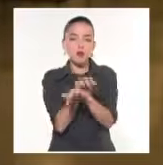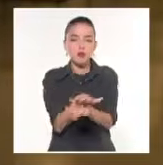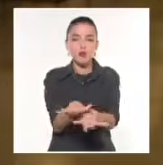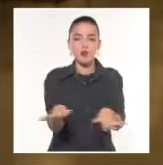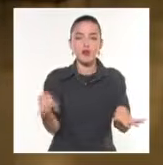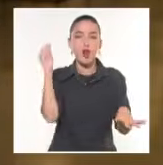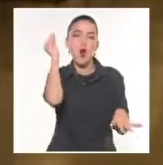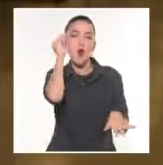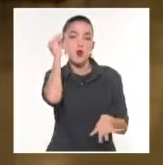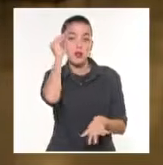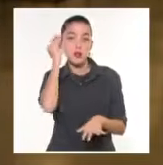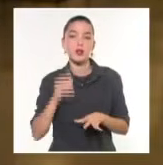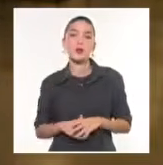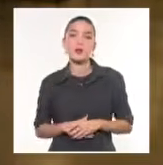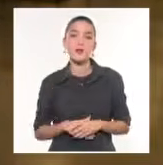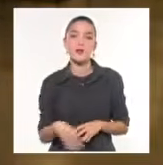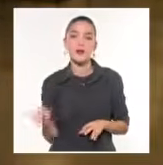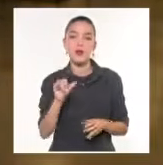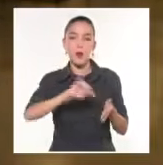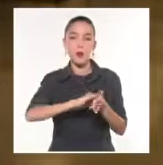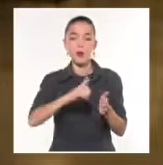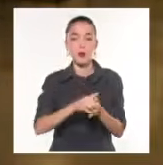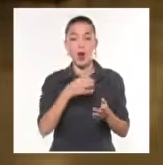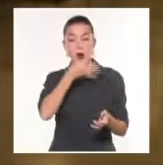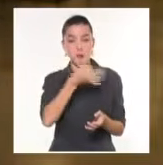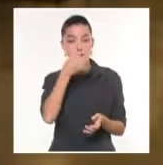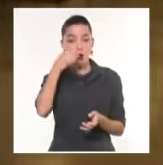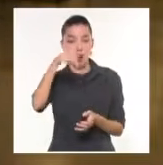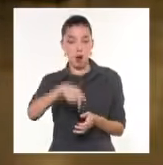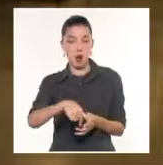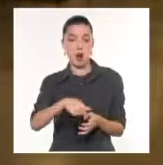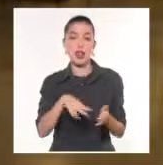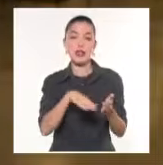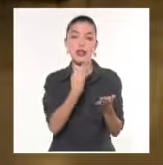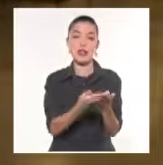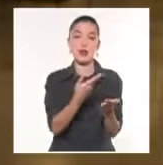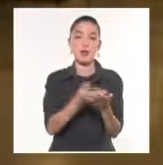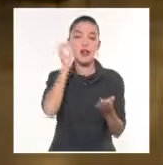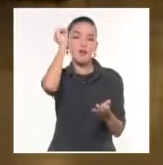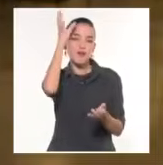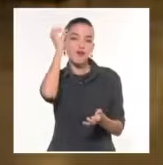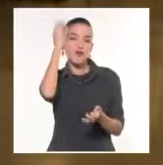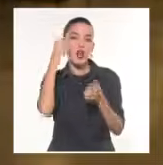conocimiento. Proyectos como los que compartimos hoy demuestran que la innovación también es clave en el desarrollo de nuevas soluciones.